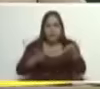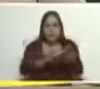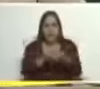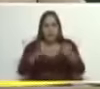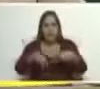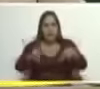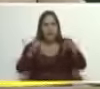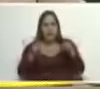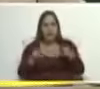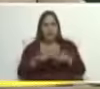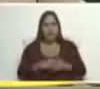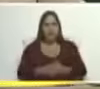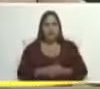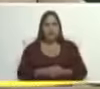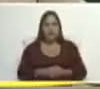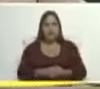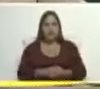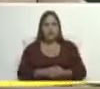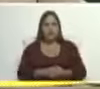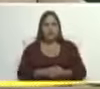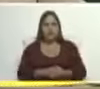posibilidad